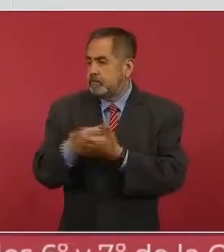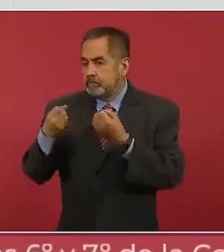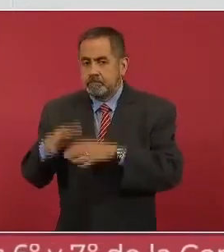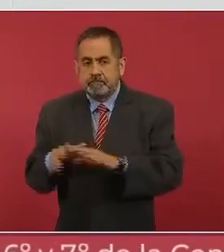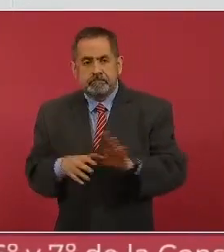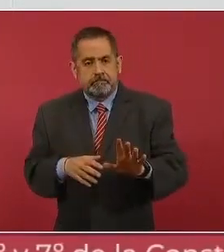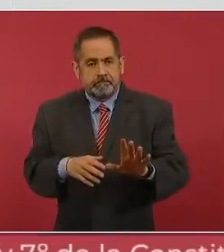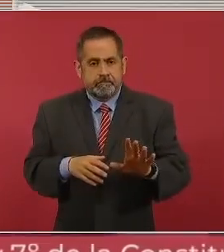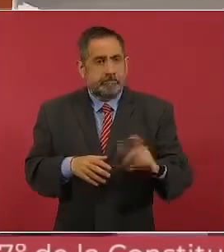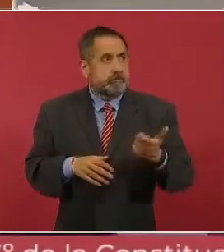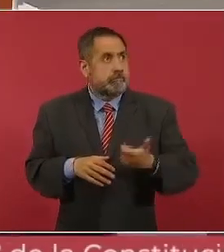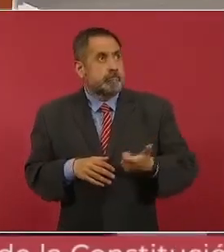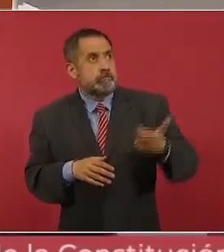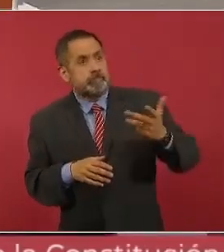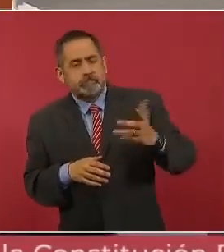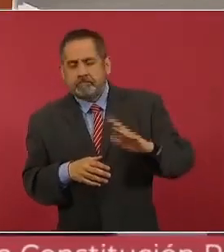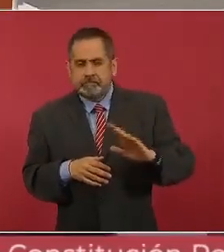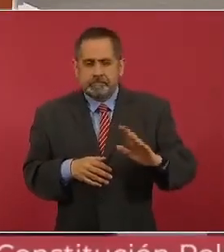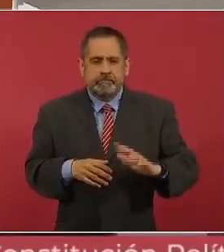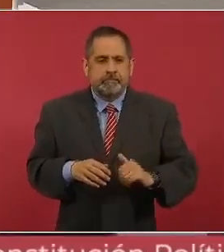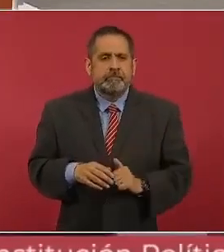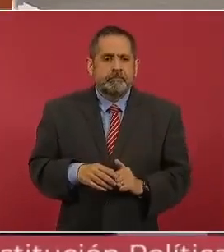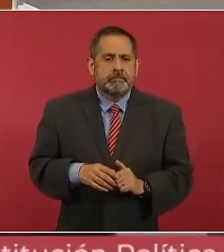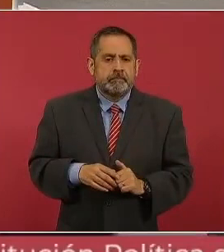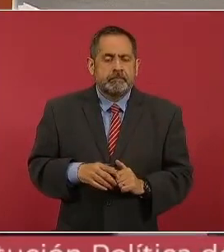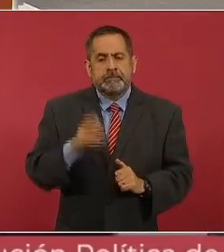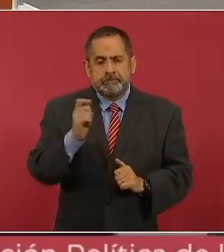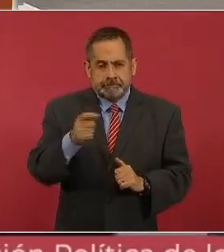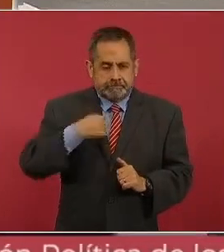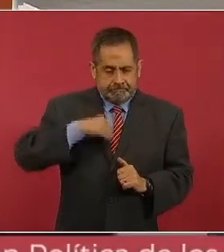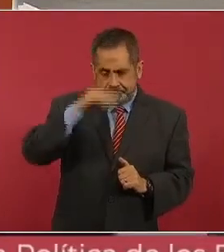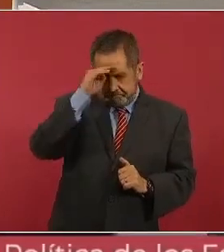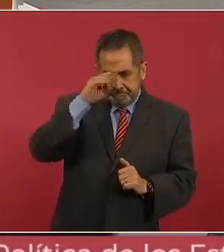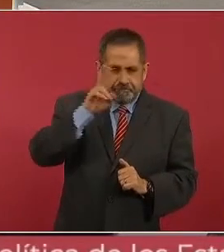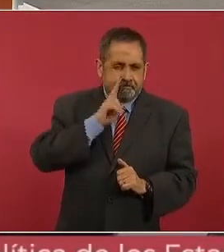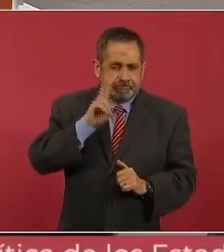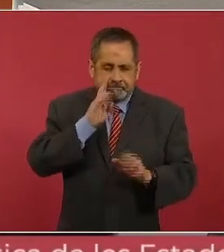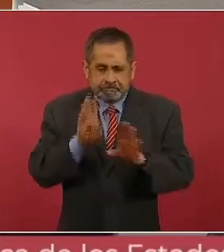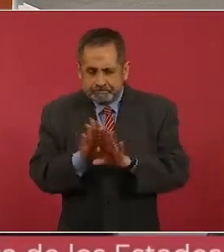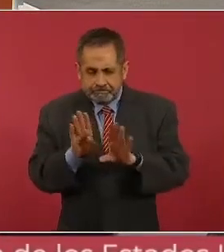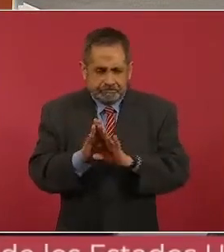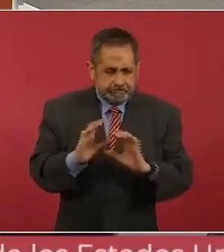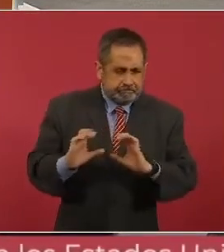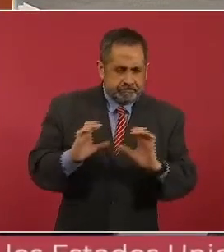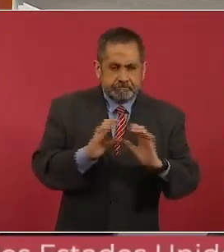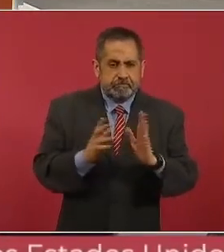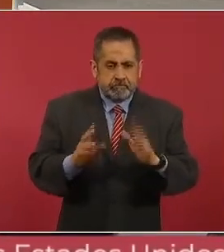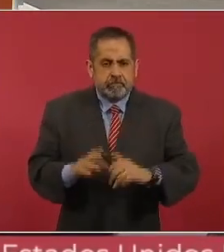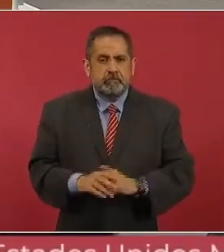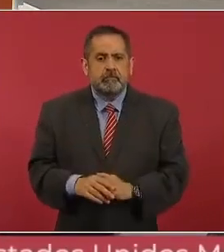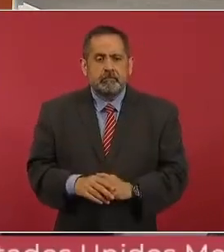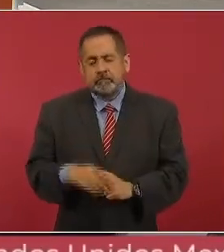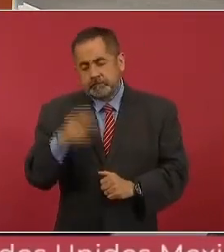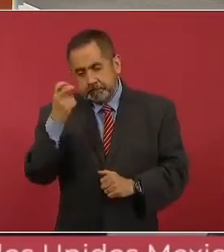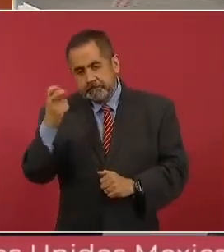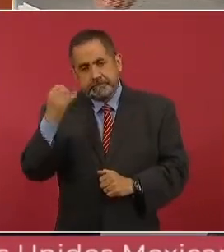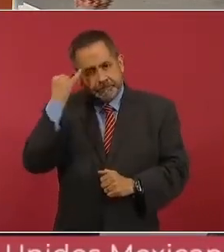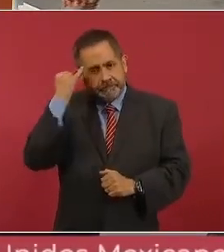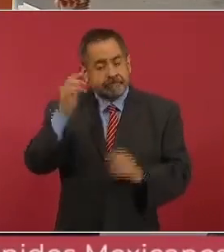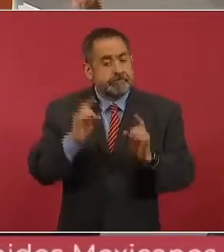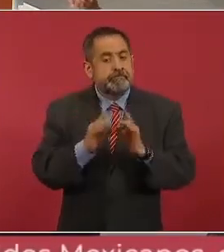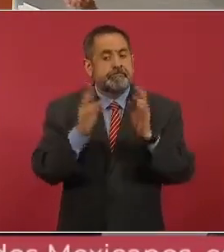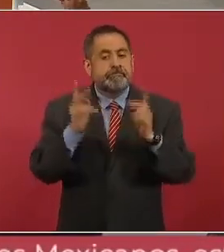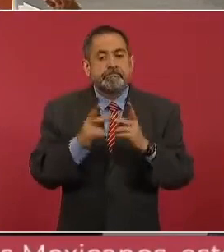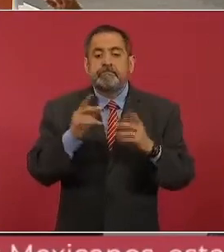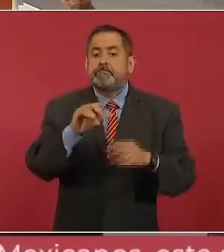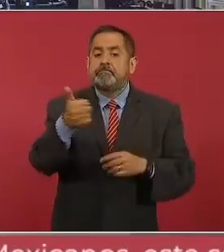afecta mucho la carestía. Entonces, estamos pendientes de esto. Pero bueno, esta es una coincidencia, y